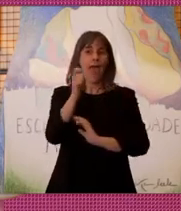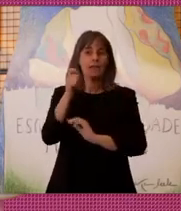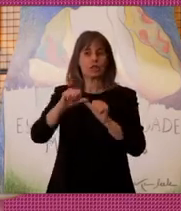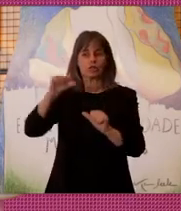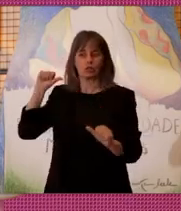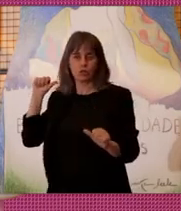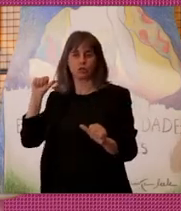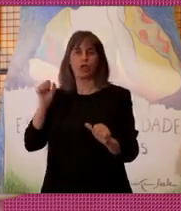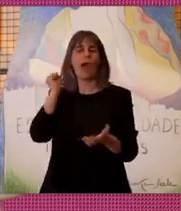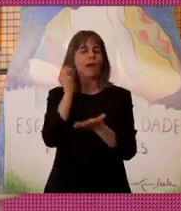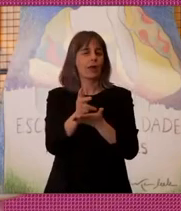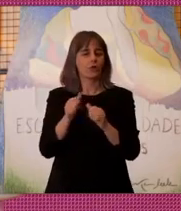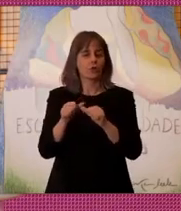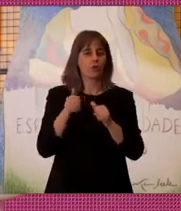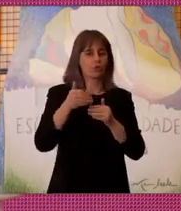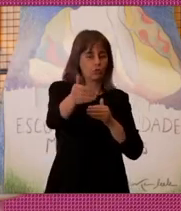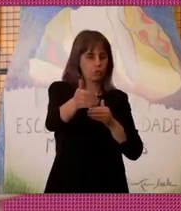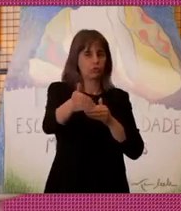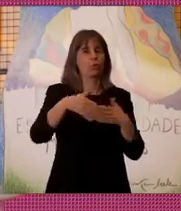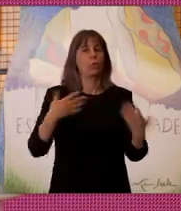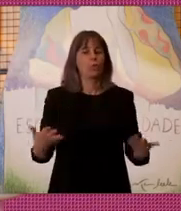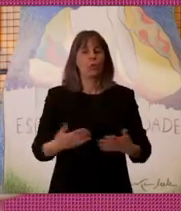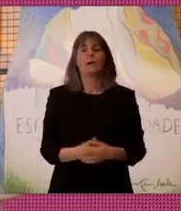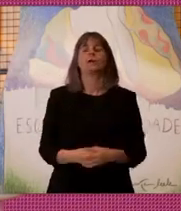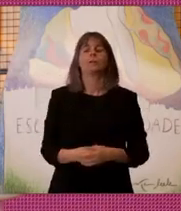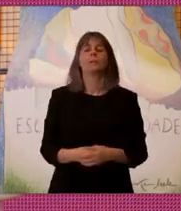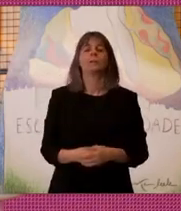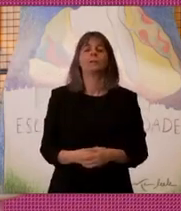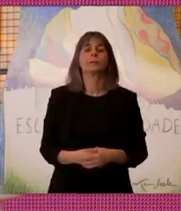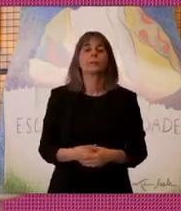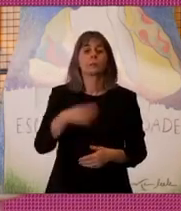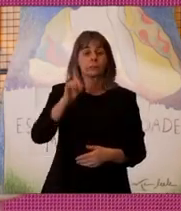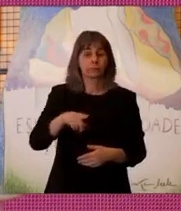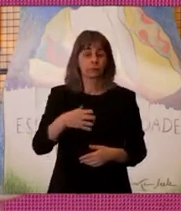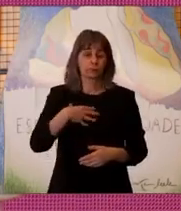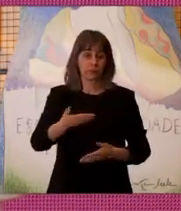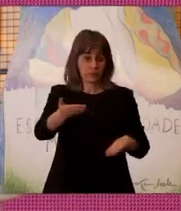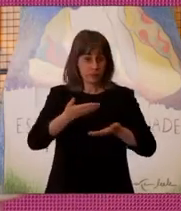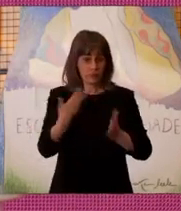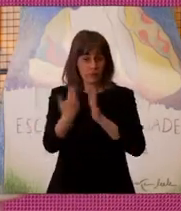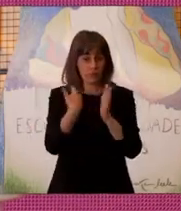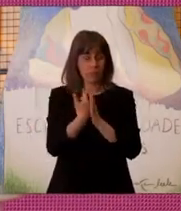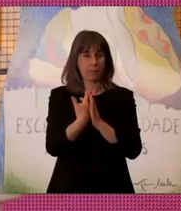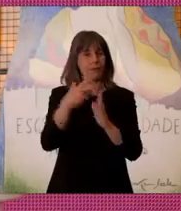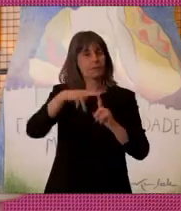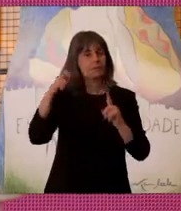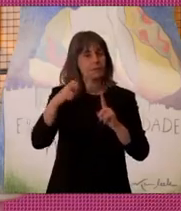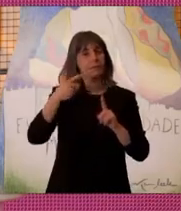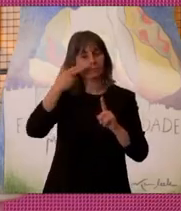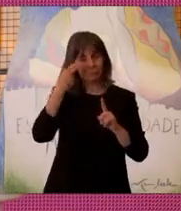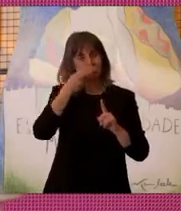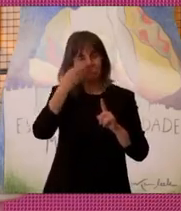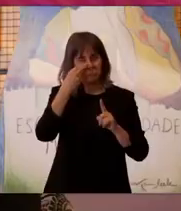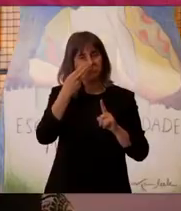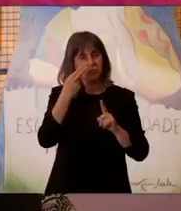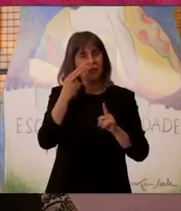Cuáles son o retos futuros también bueno ofrecer En definitiva una perspectiva interesantísima sobre esta